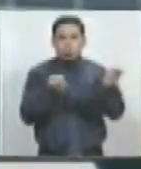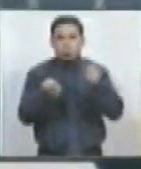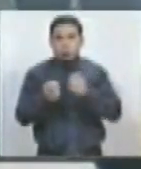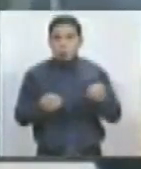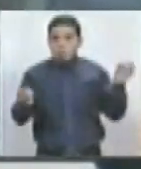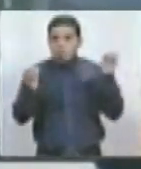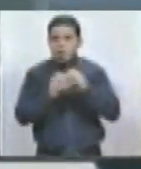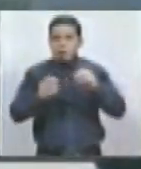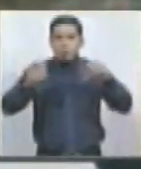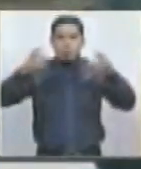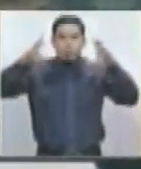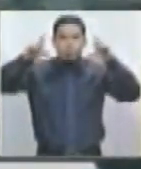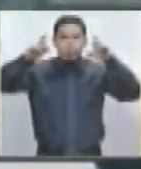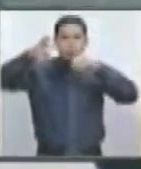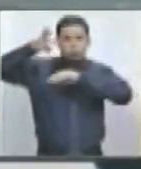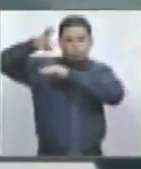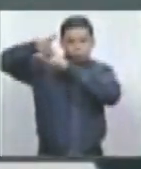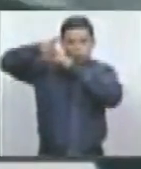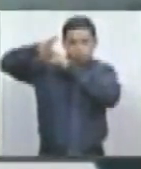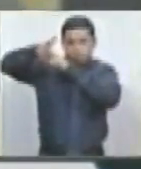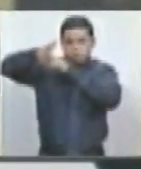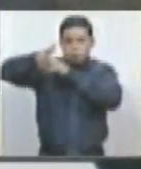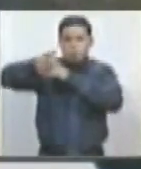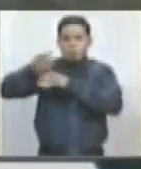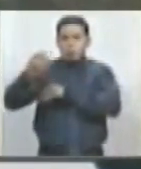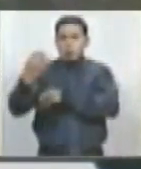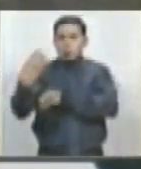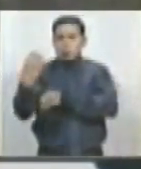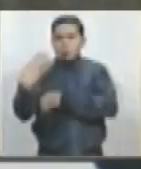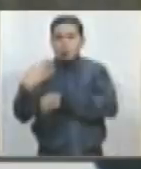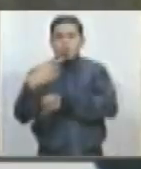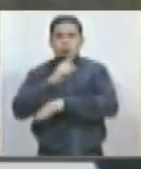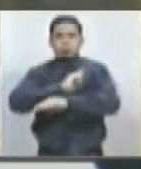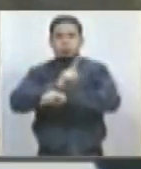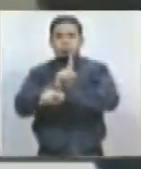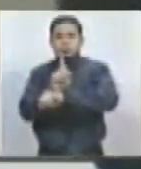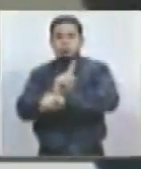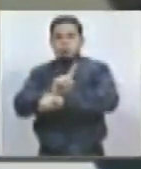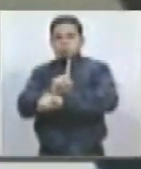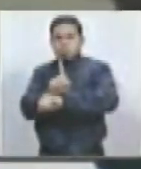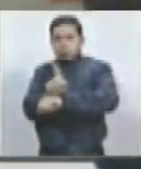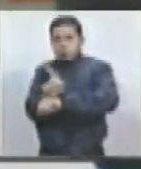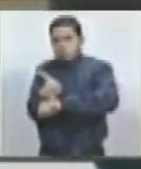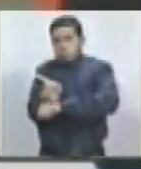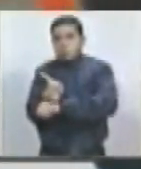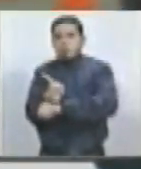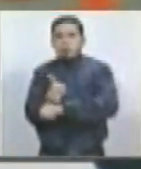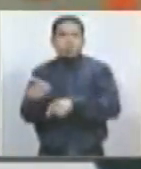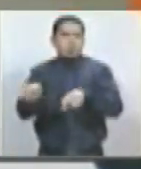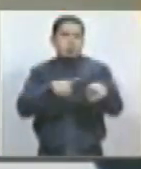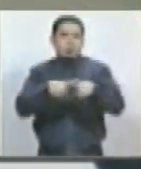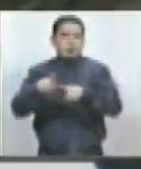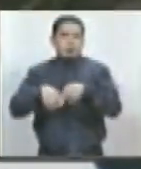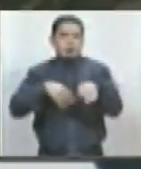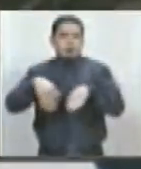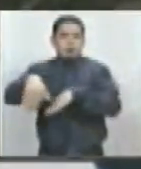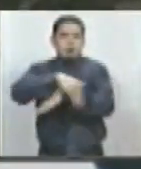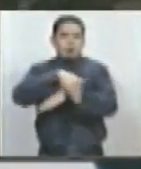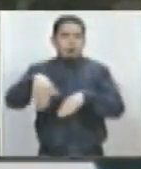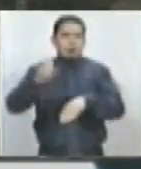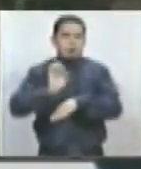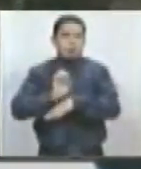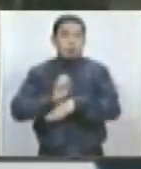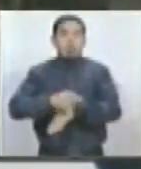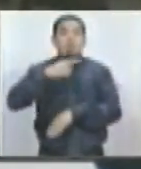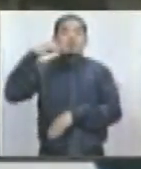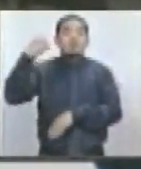de fotorradares se controlará la velocidad para detectar excesos de velocidad en las principales vías del país. Para este feriado,